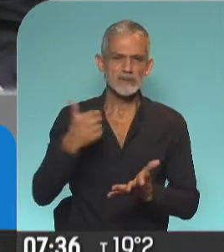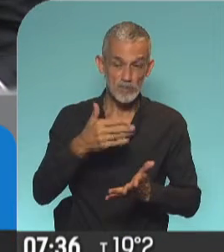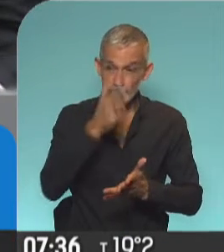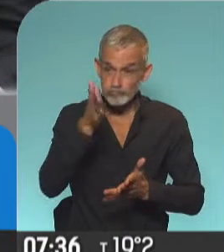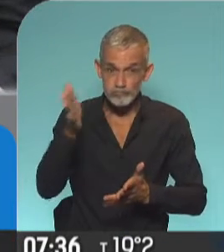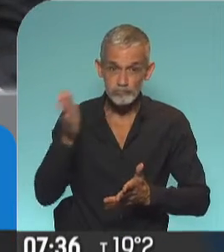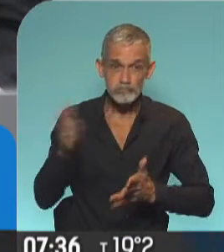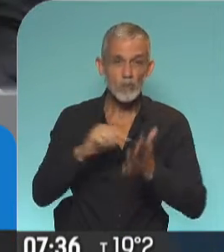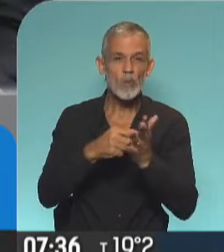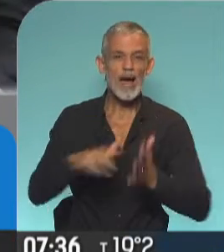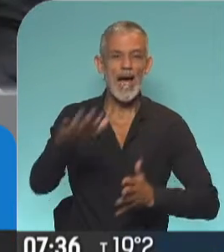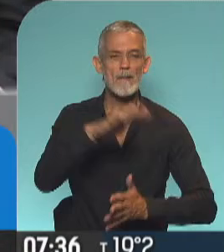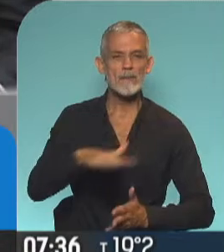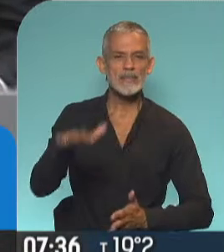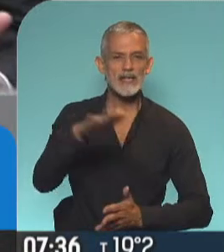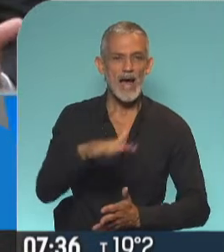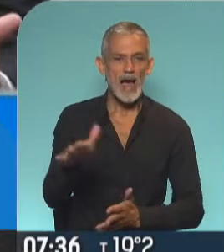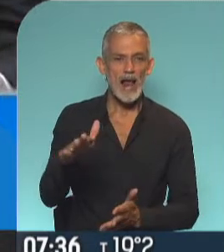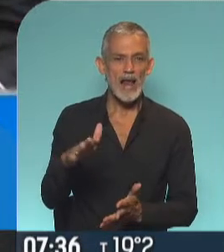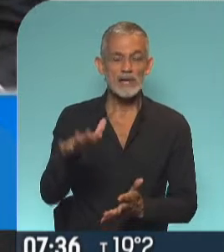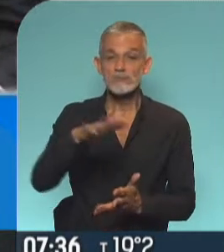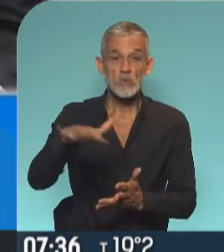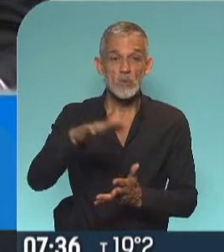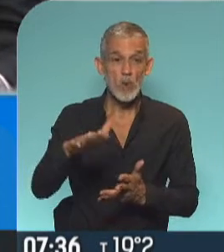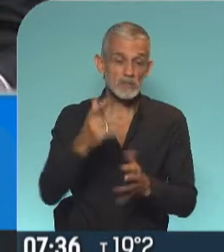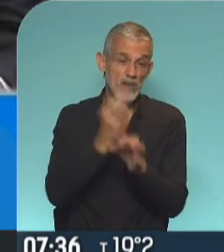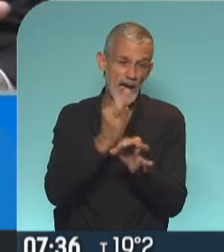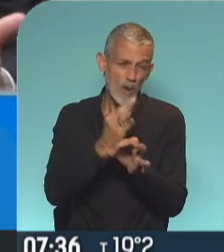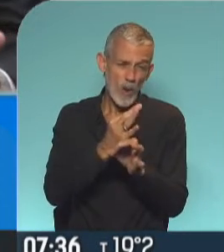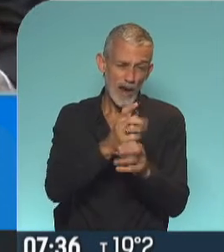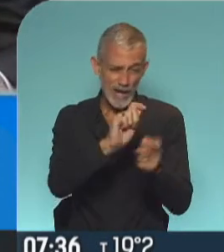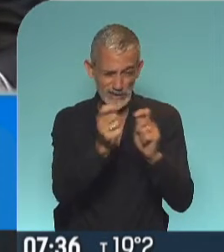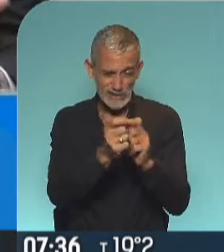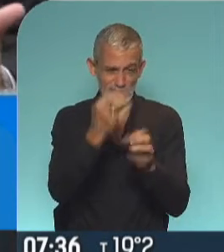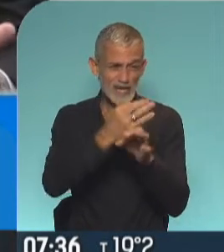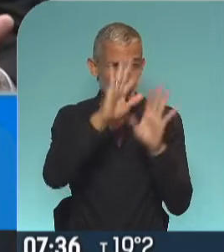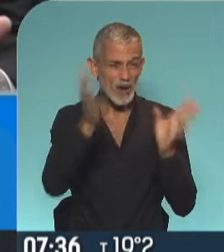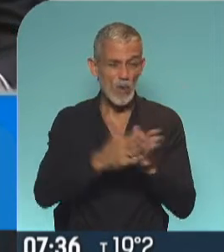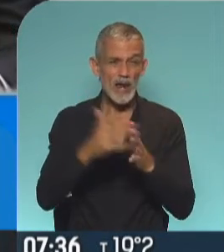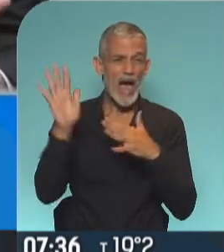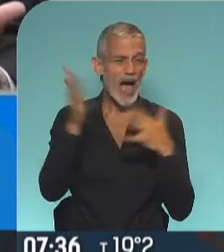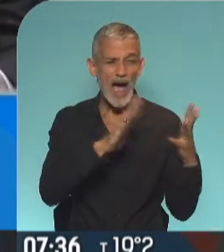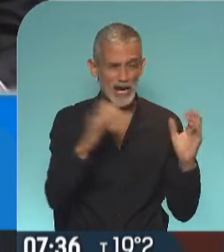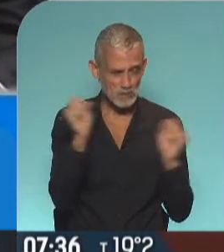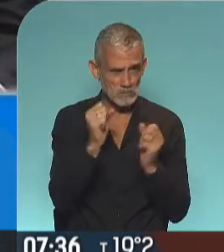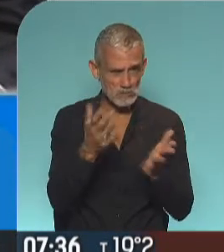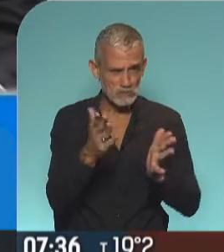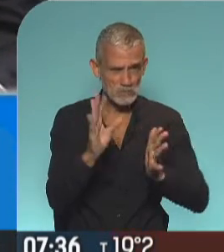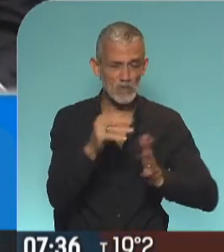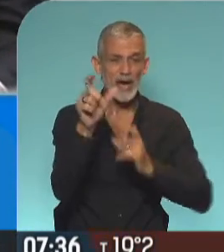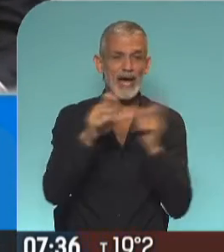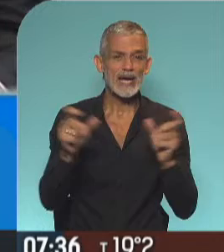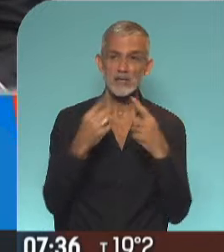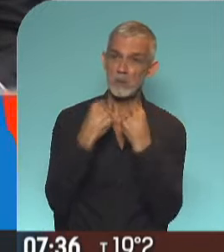recorrimos en la capital, son lugares que son escuelas que fueron adaptadas, que tienen aire acondicionado. La gente no